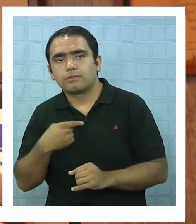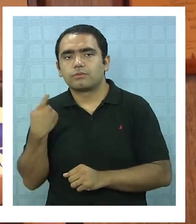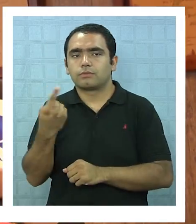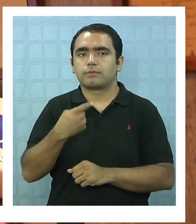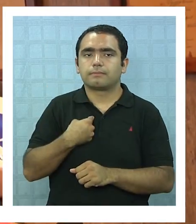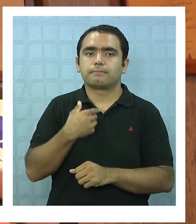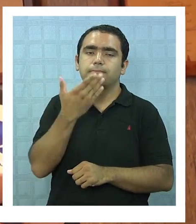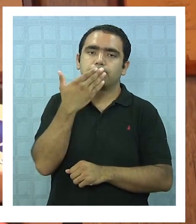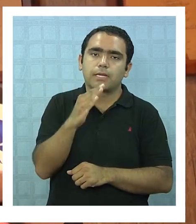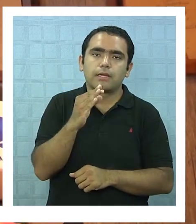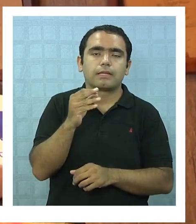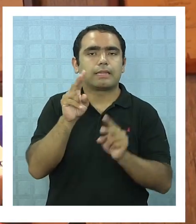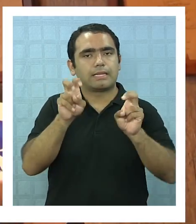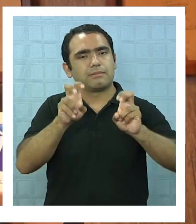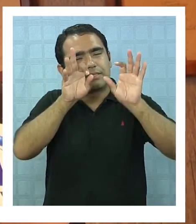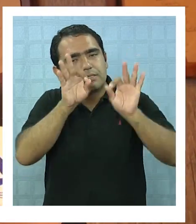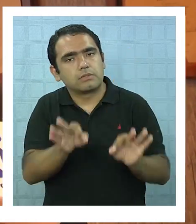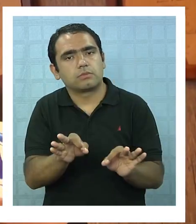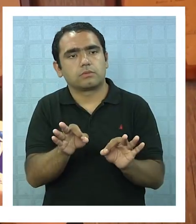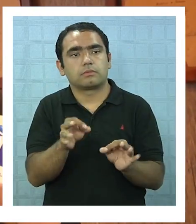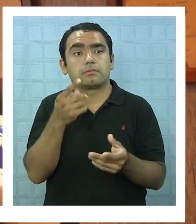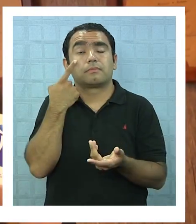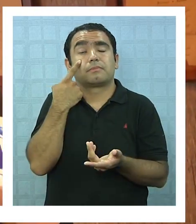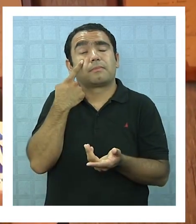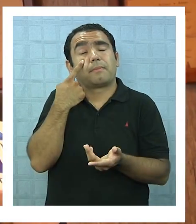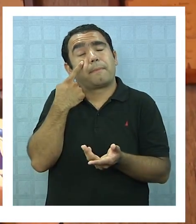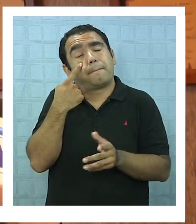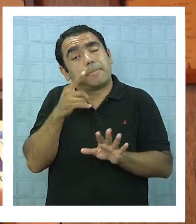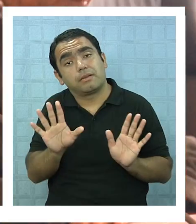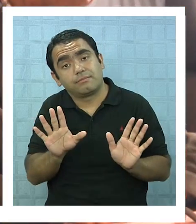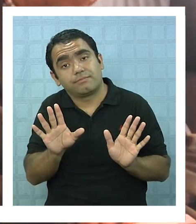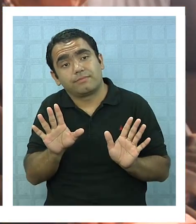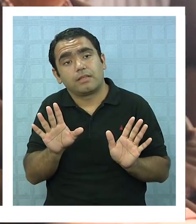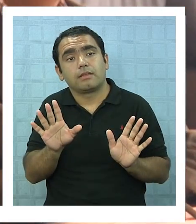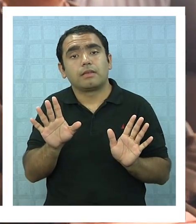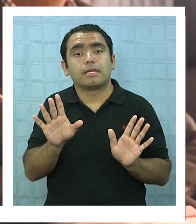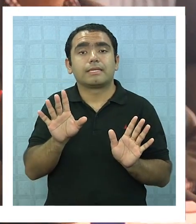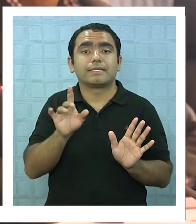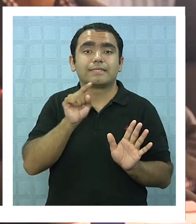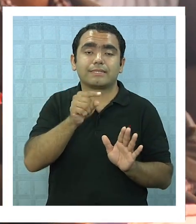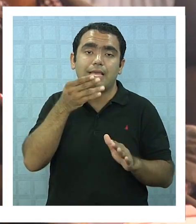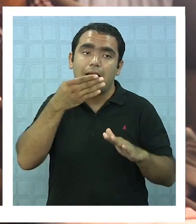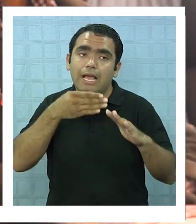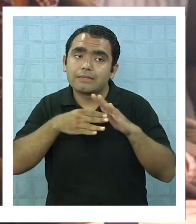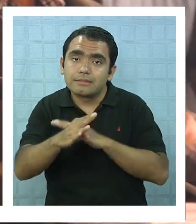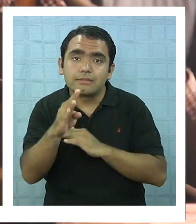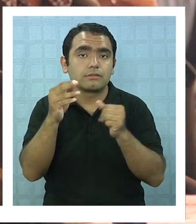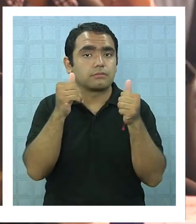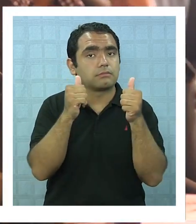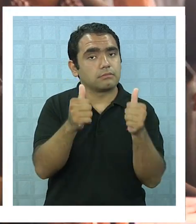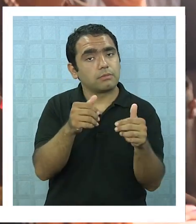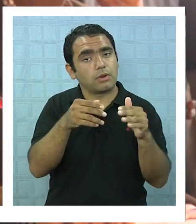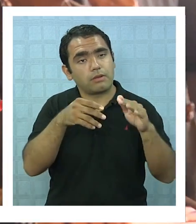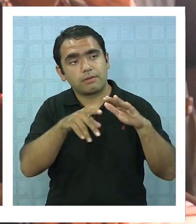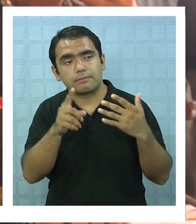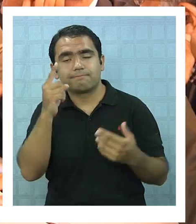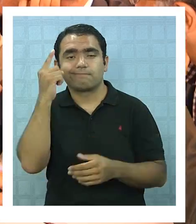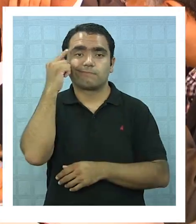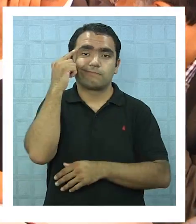señalamos que por un tema de seguridad no es conveniente usarlo. Pero si están los accesos disponibles,